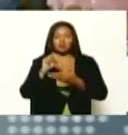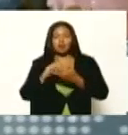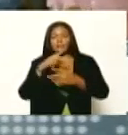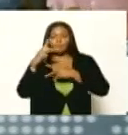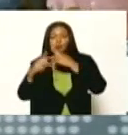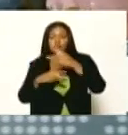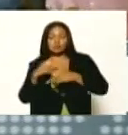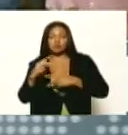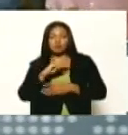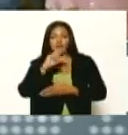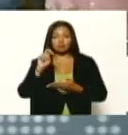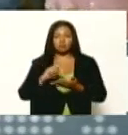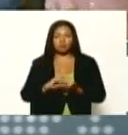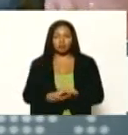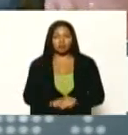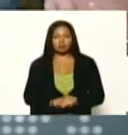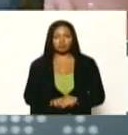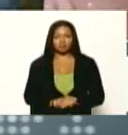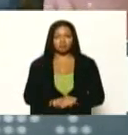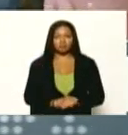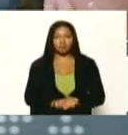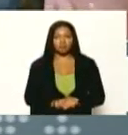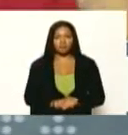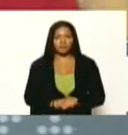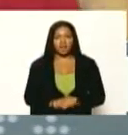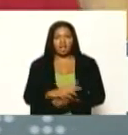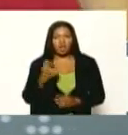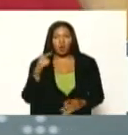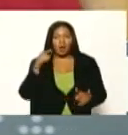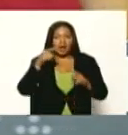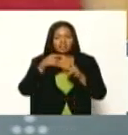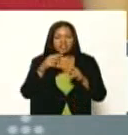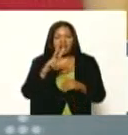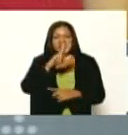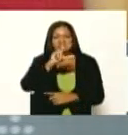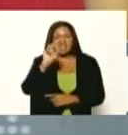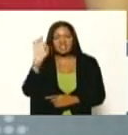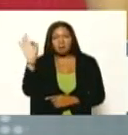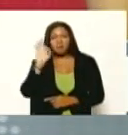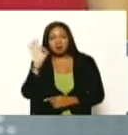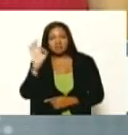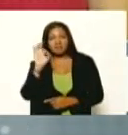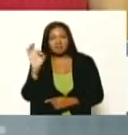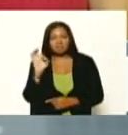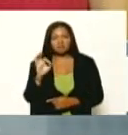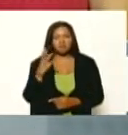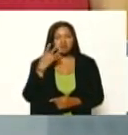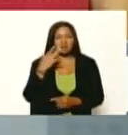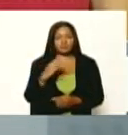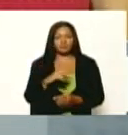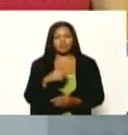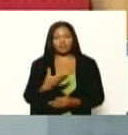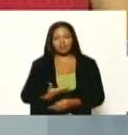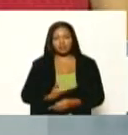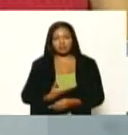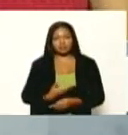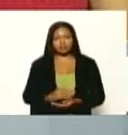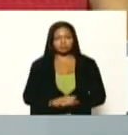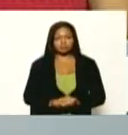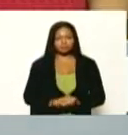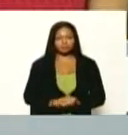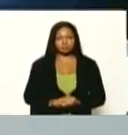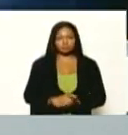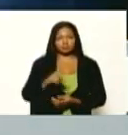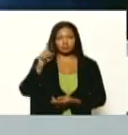Nacional que no alcanzaran el 30% en el caso de las alcaldías, también